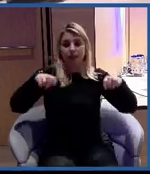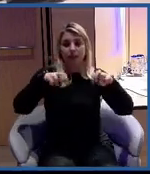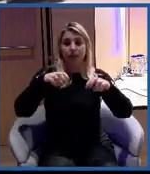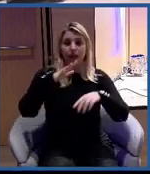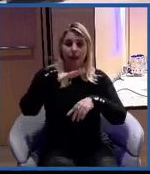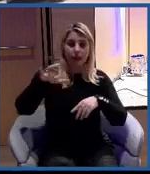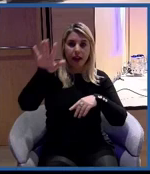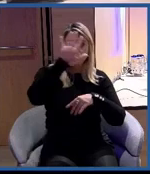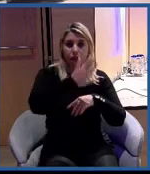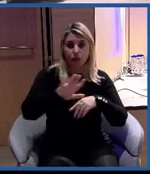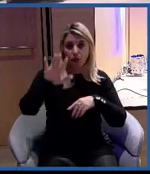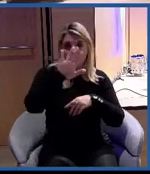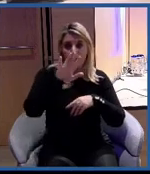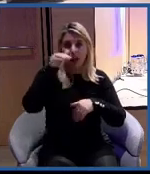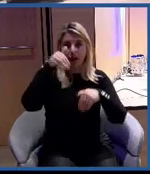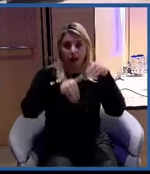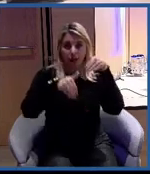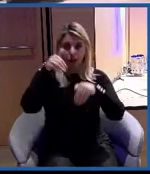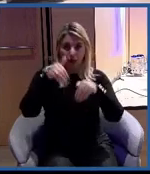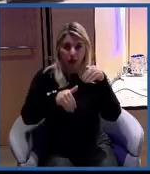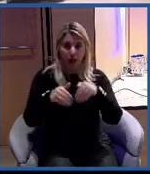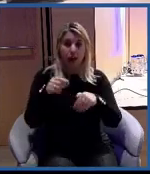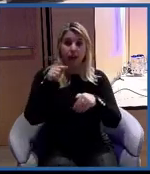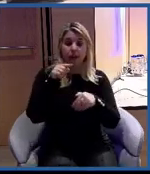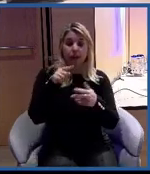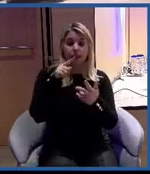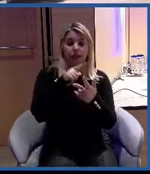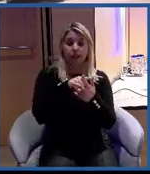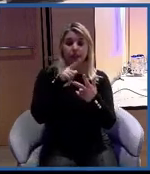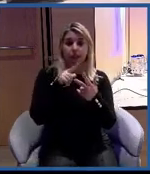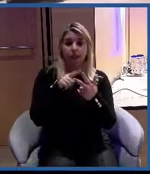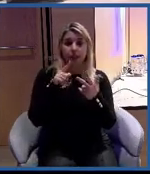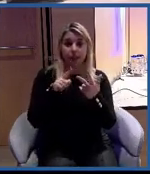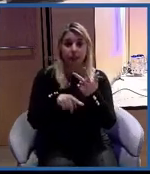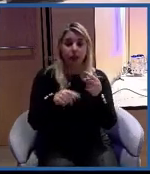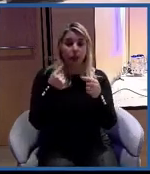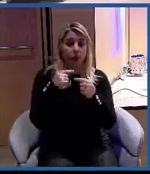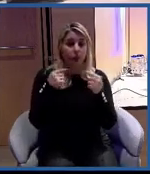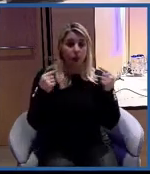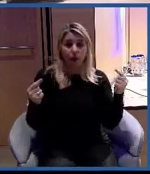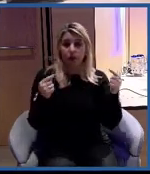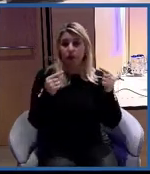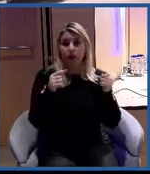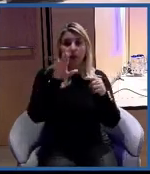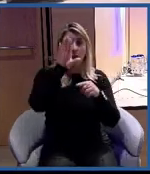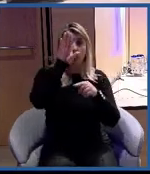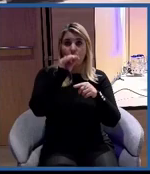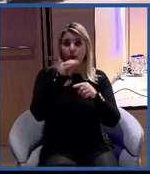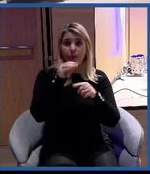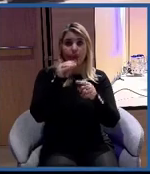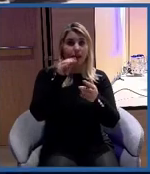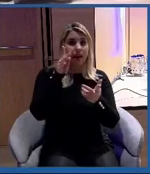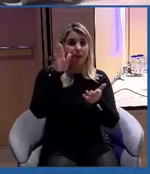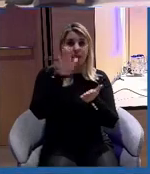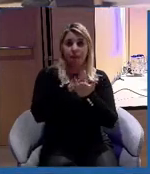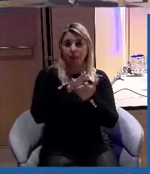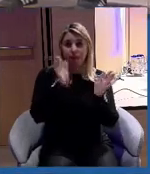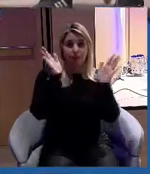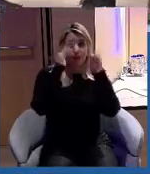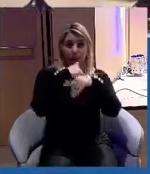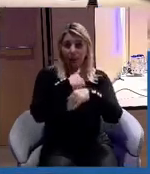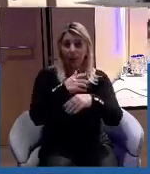con esto estos tres son cosas que ni siquiera se pueden copiar y pegar o sea es una foto